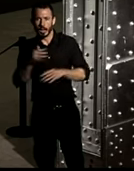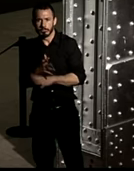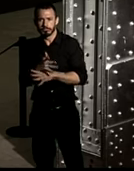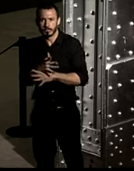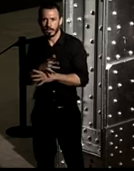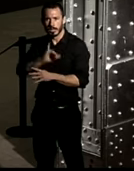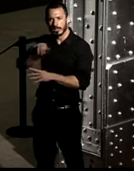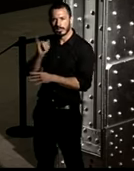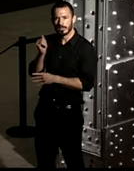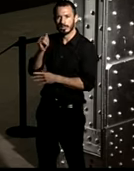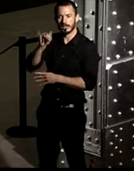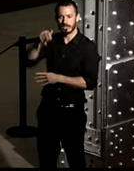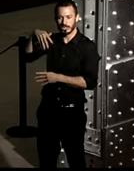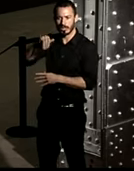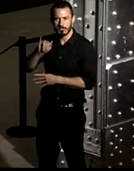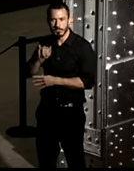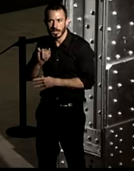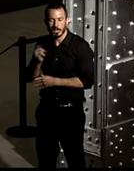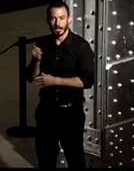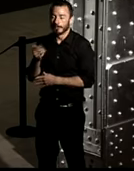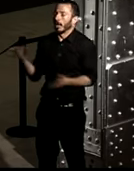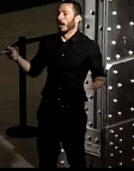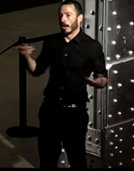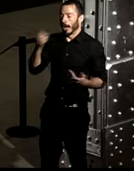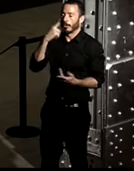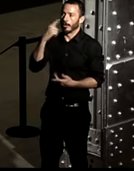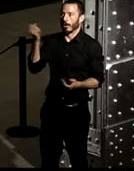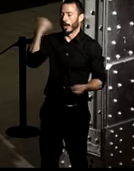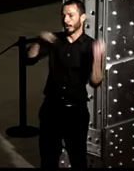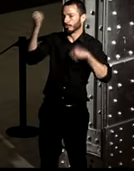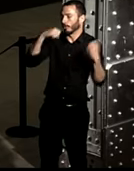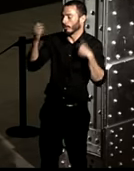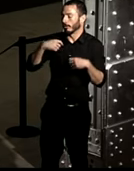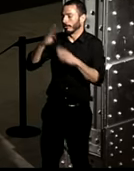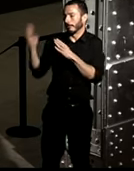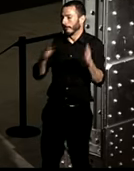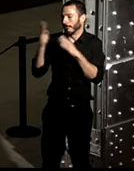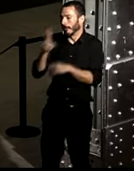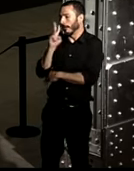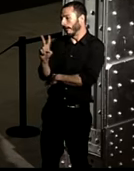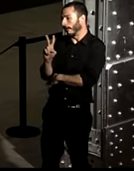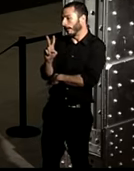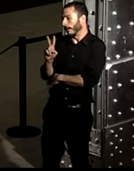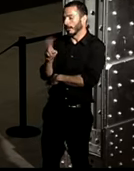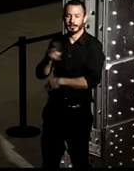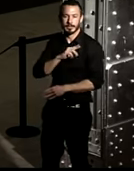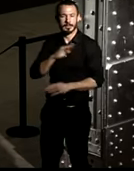Jamie. Abre era el personaje de una serie nueva que me vi del tirón. ¿Cómo se llama esa serie?